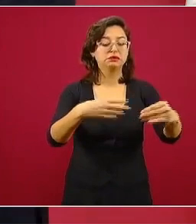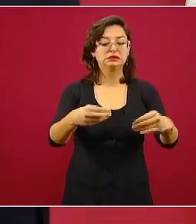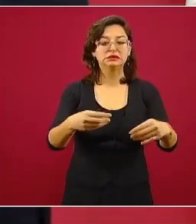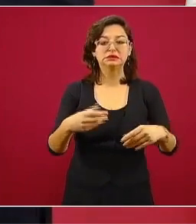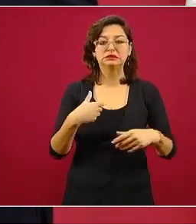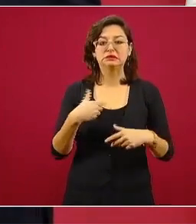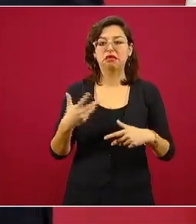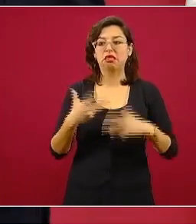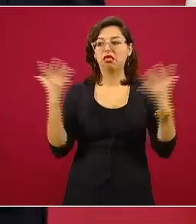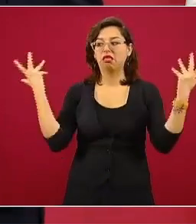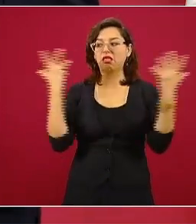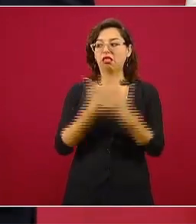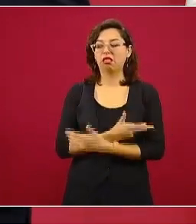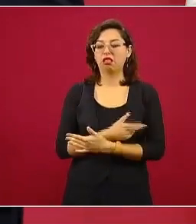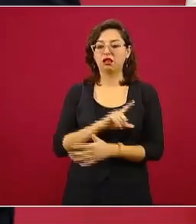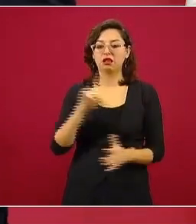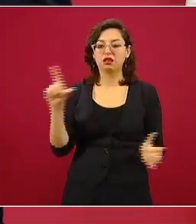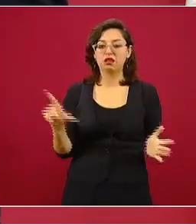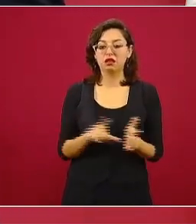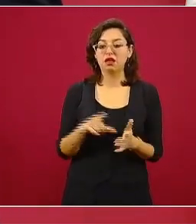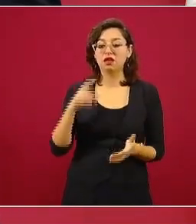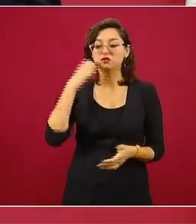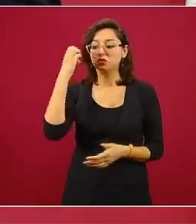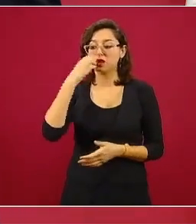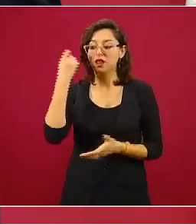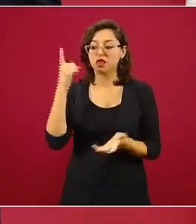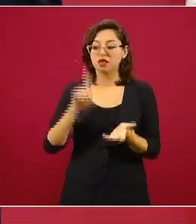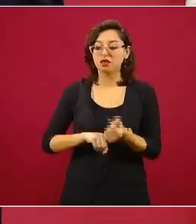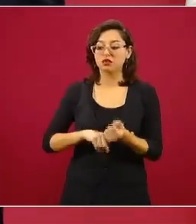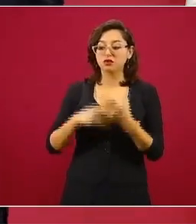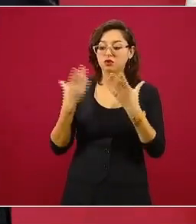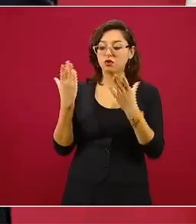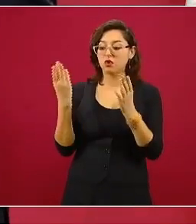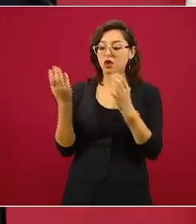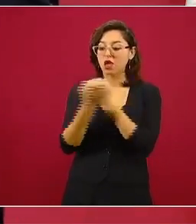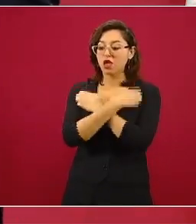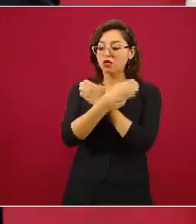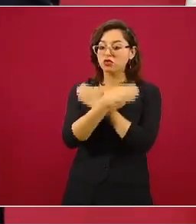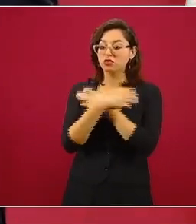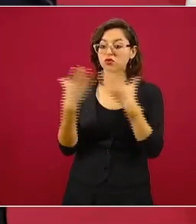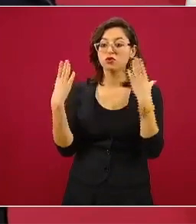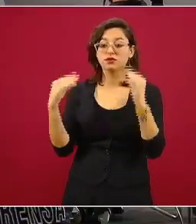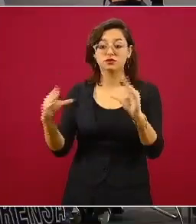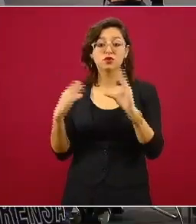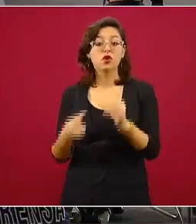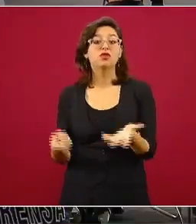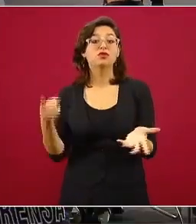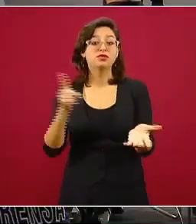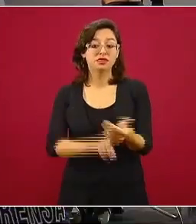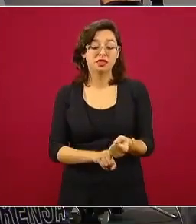que en la educación formal debe ser materia